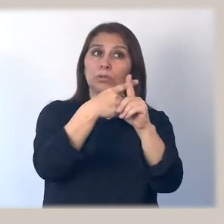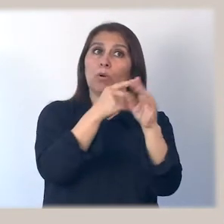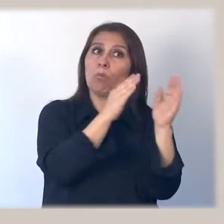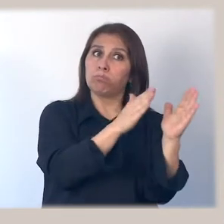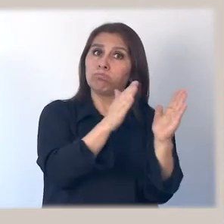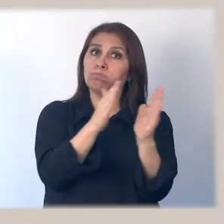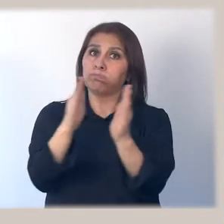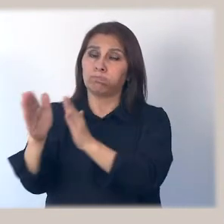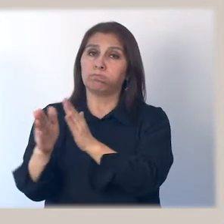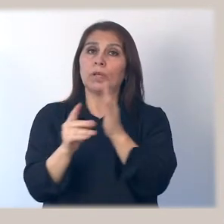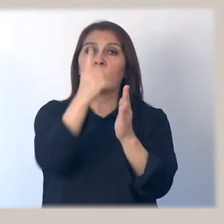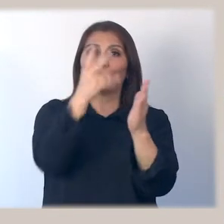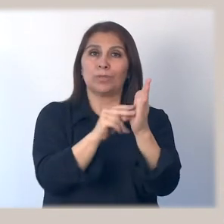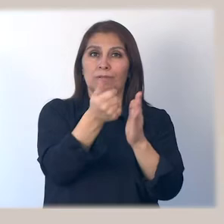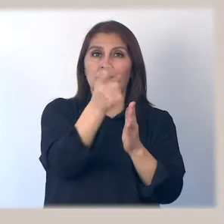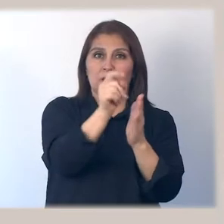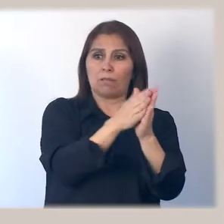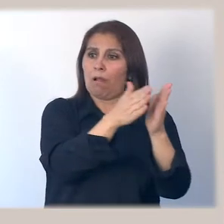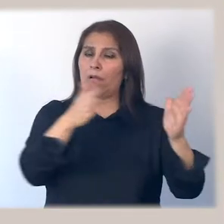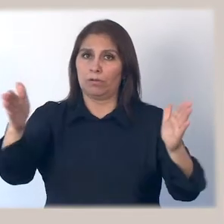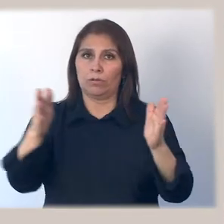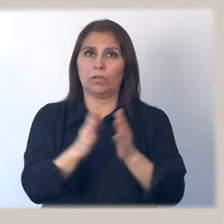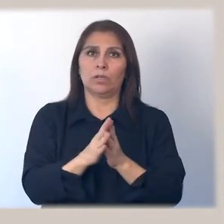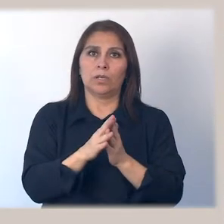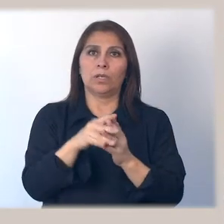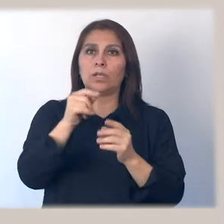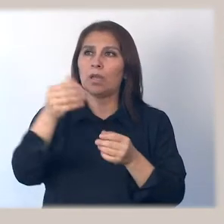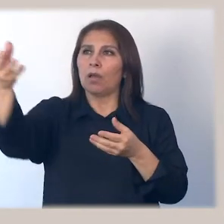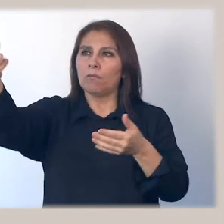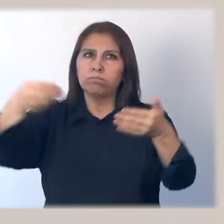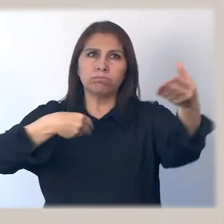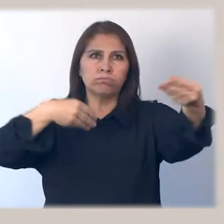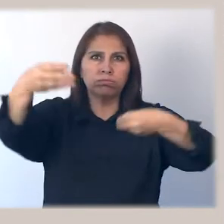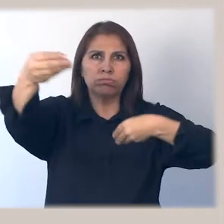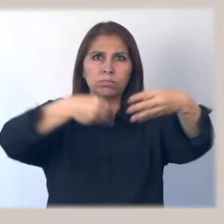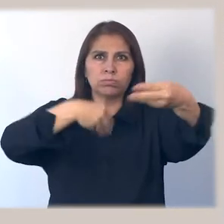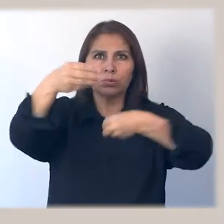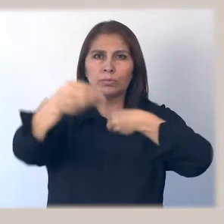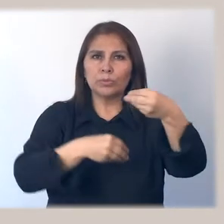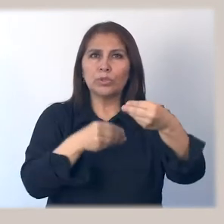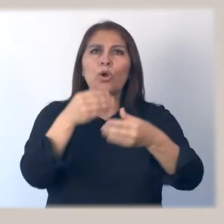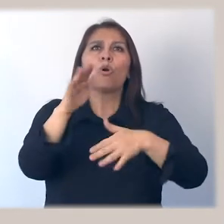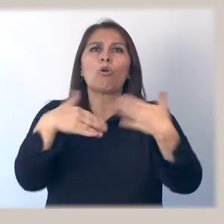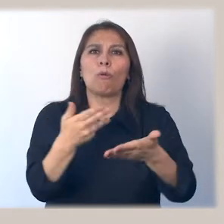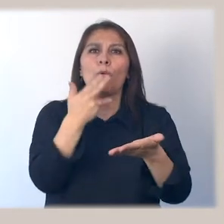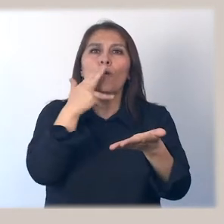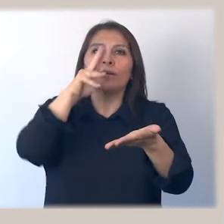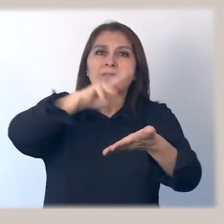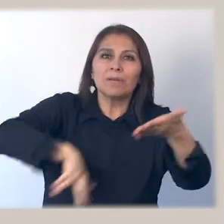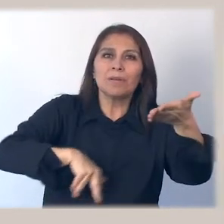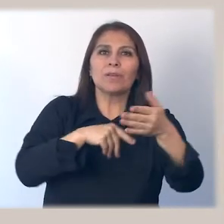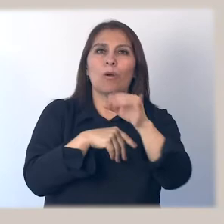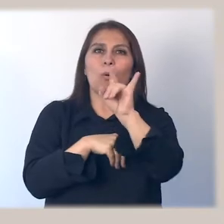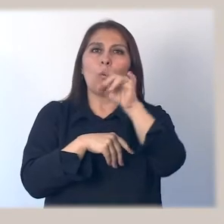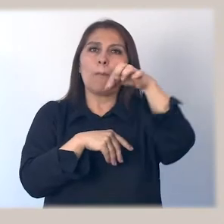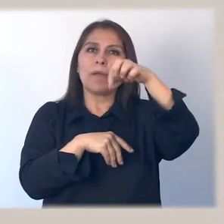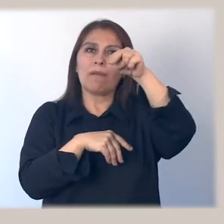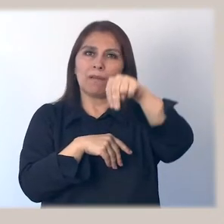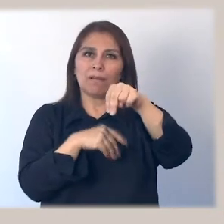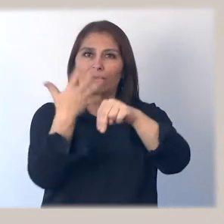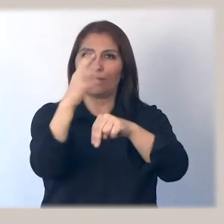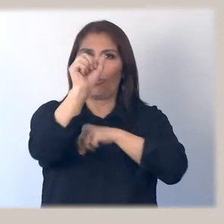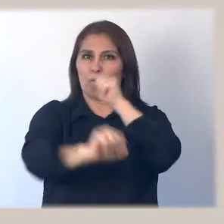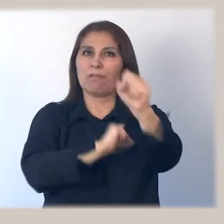presupuestales positivos desde 2016 y el aumento significativo del recaudo por otras fuentes de financiación, como la